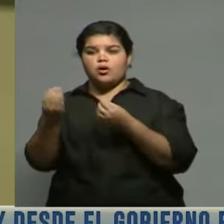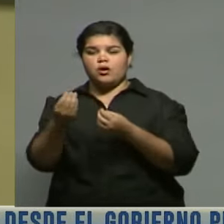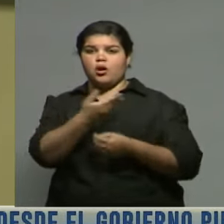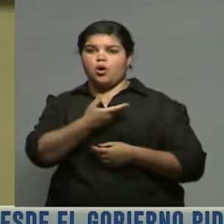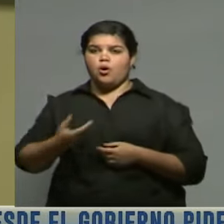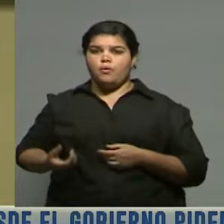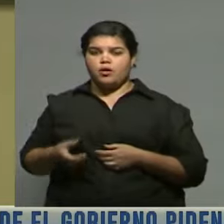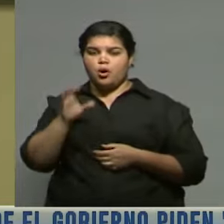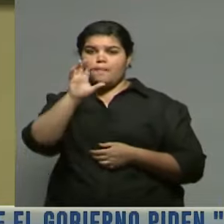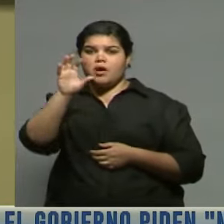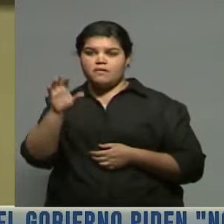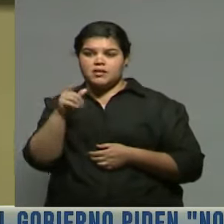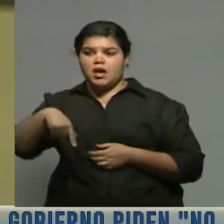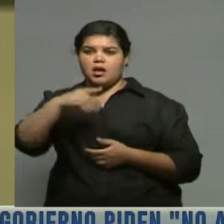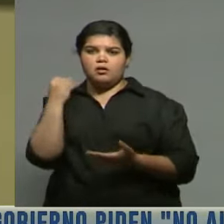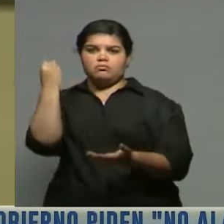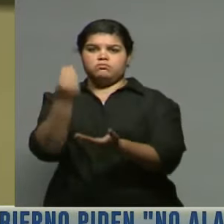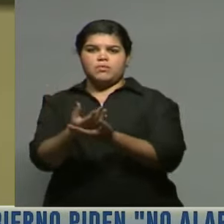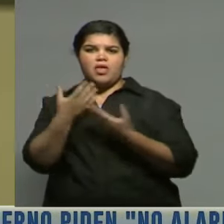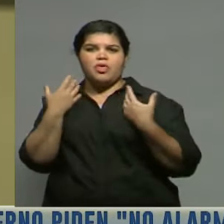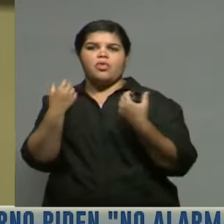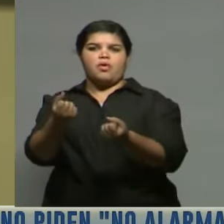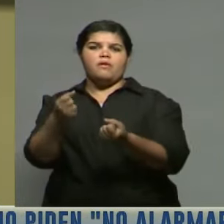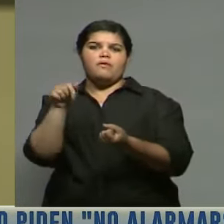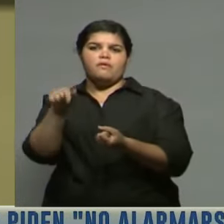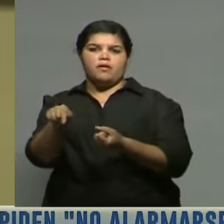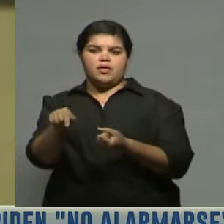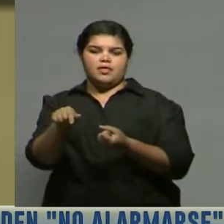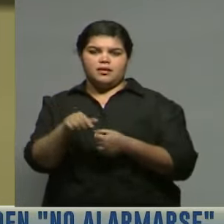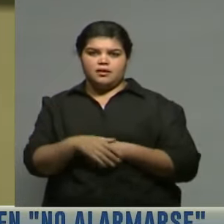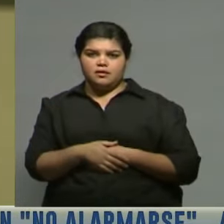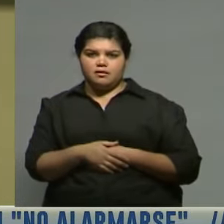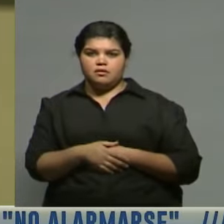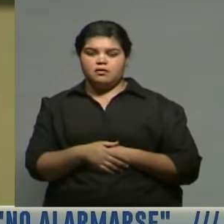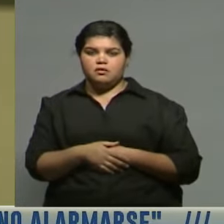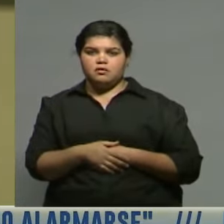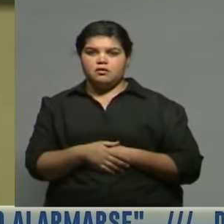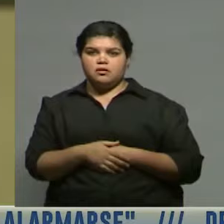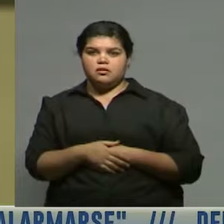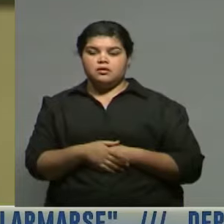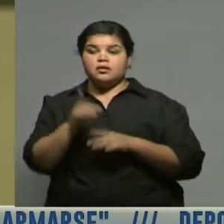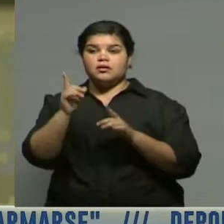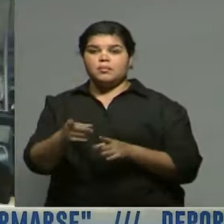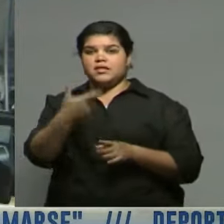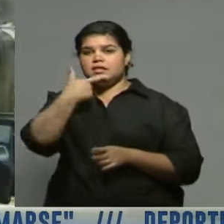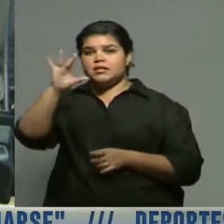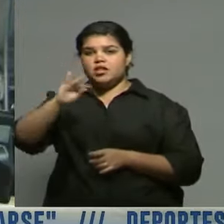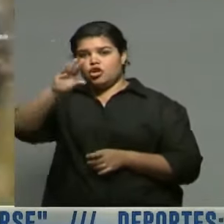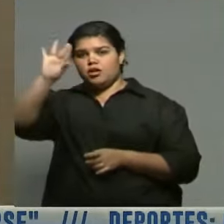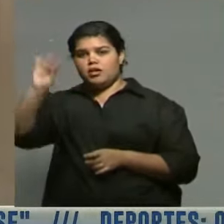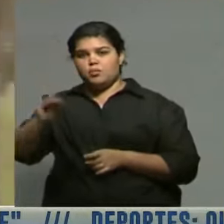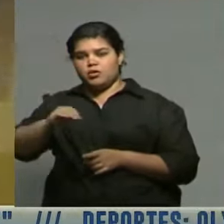provinciales, que se van a tener que poner al frente de esta situación, y con los legisladores